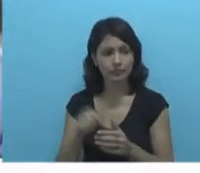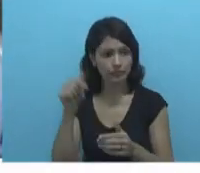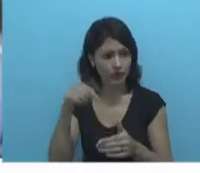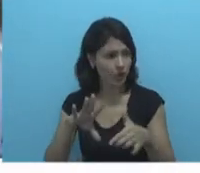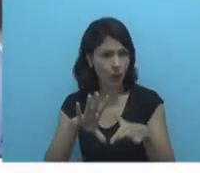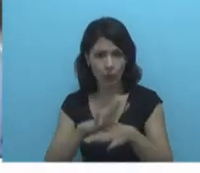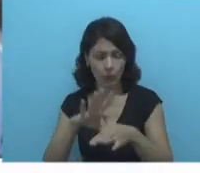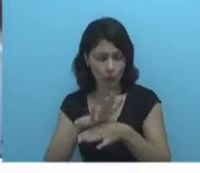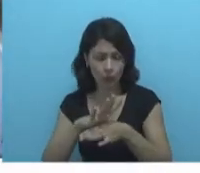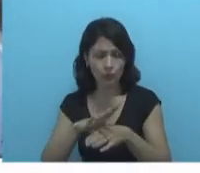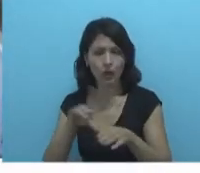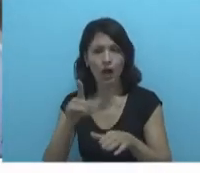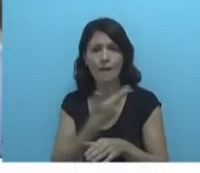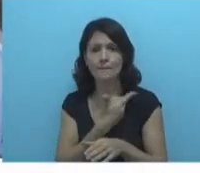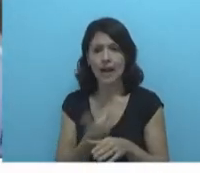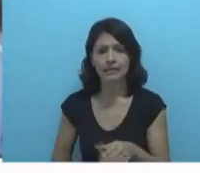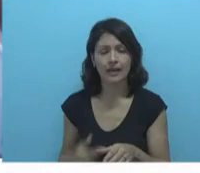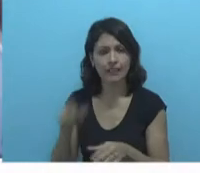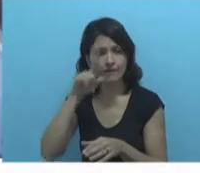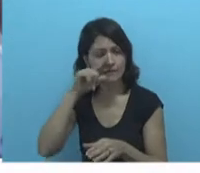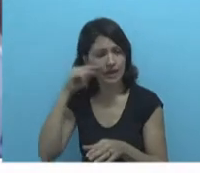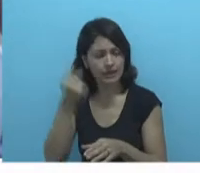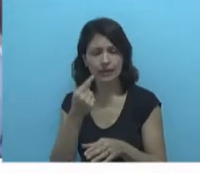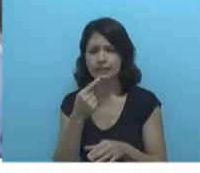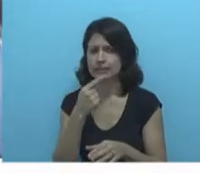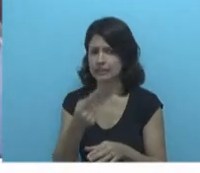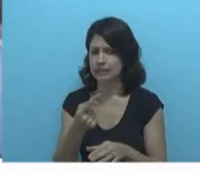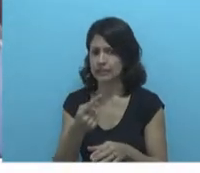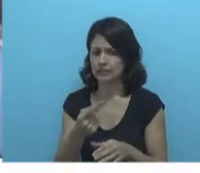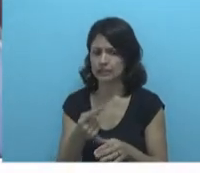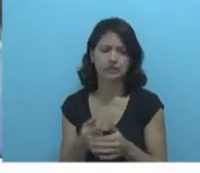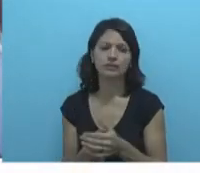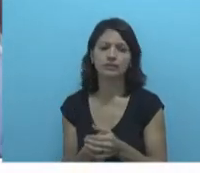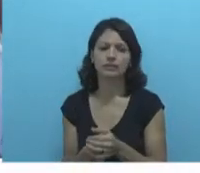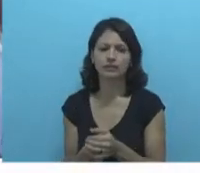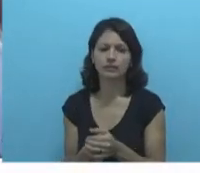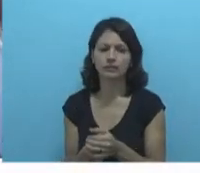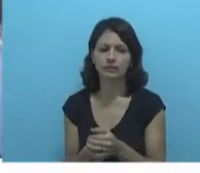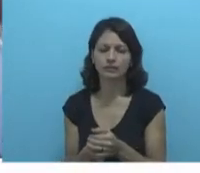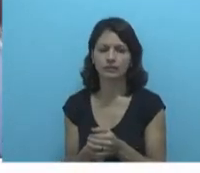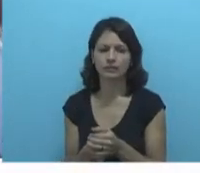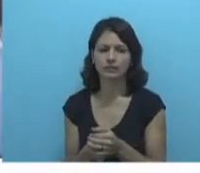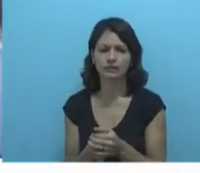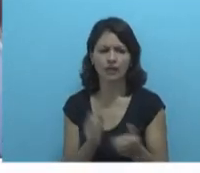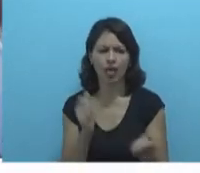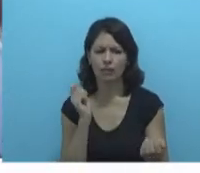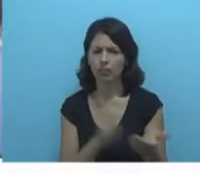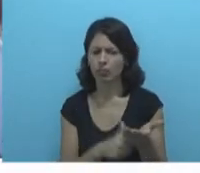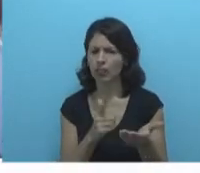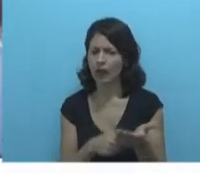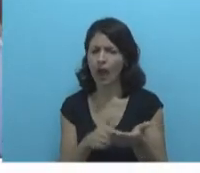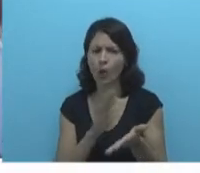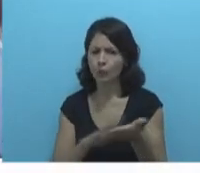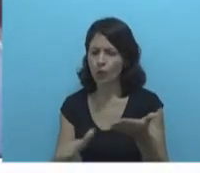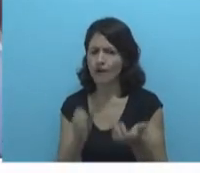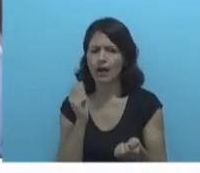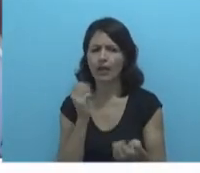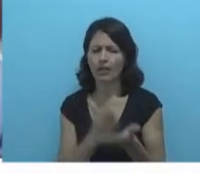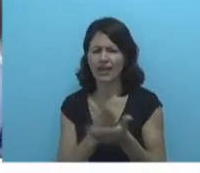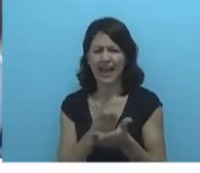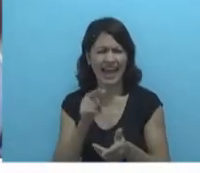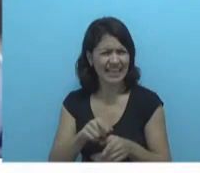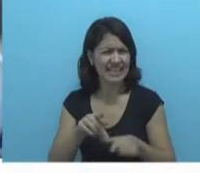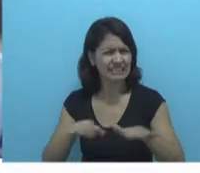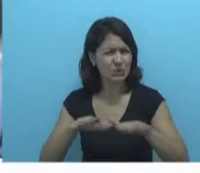presidente Alberto Fernández dictando nuevas medidas y asumiendo también que este es el momento más grave desde